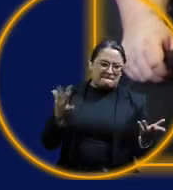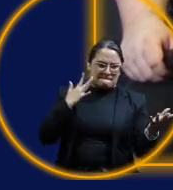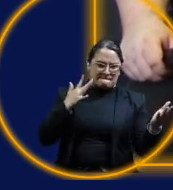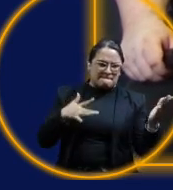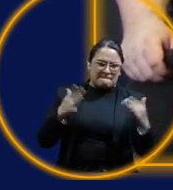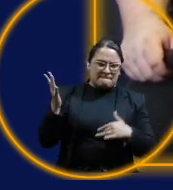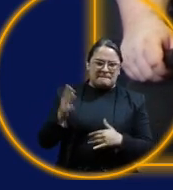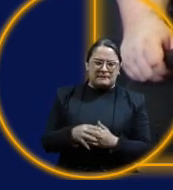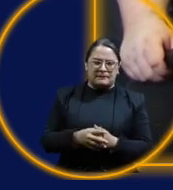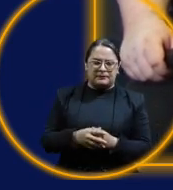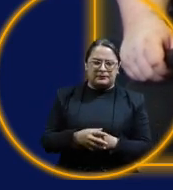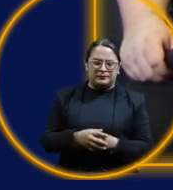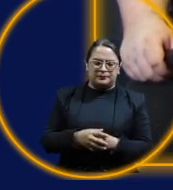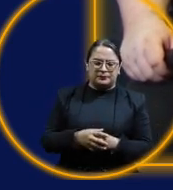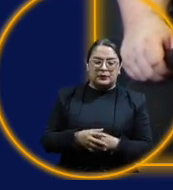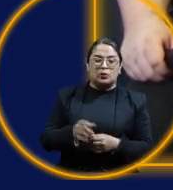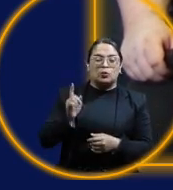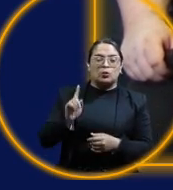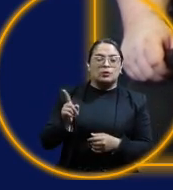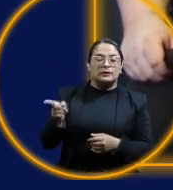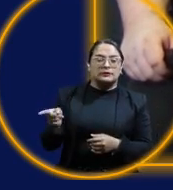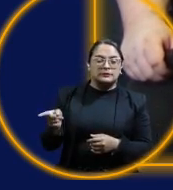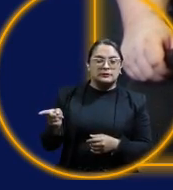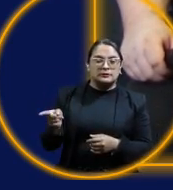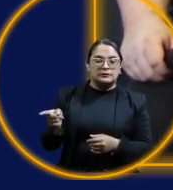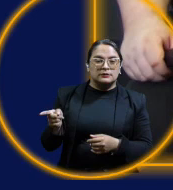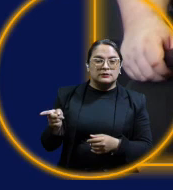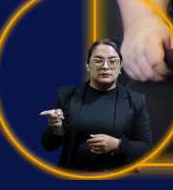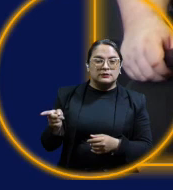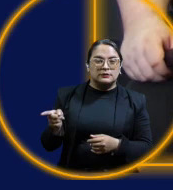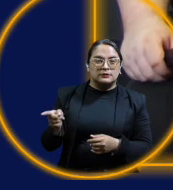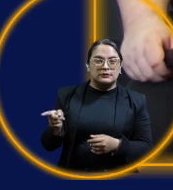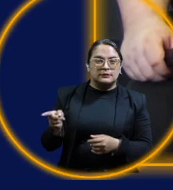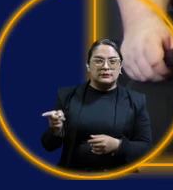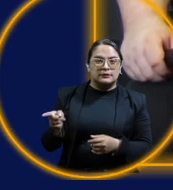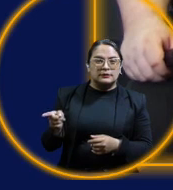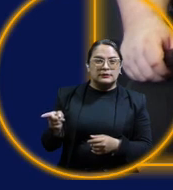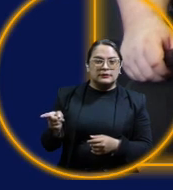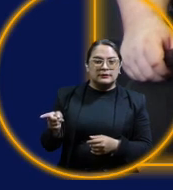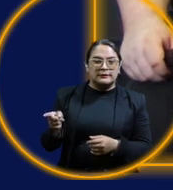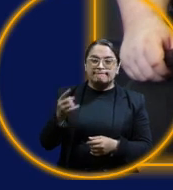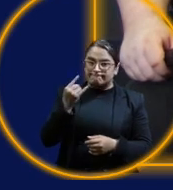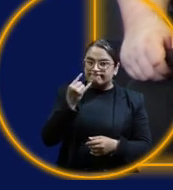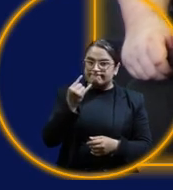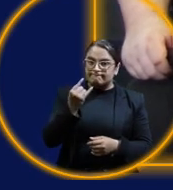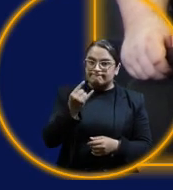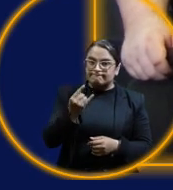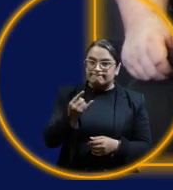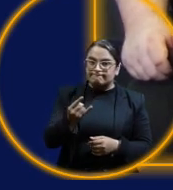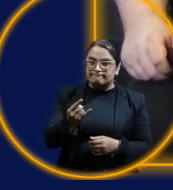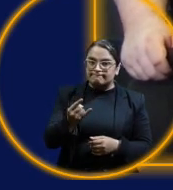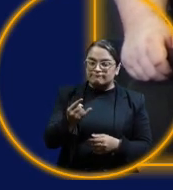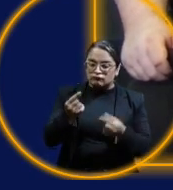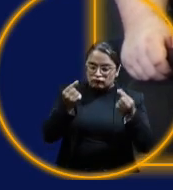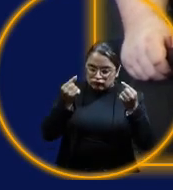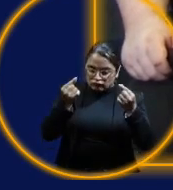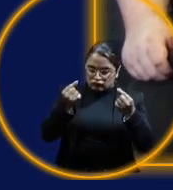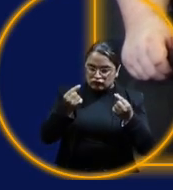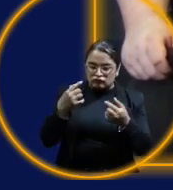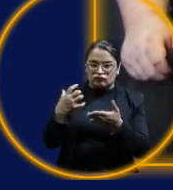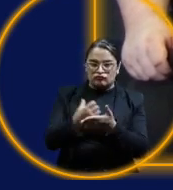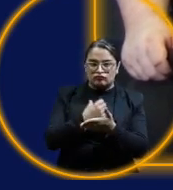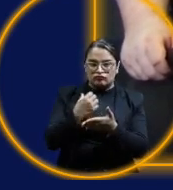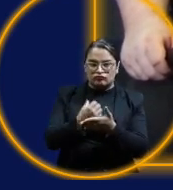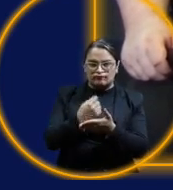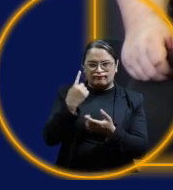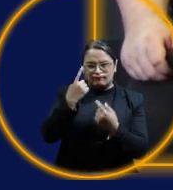y el motivo fue por porque ella no creo que ella estaba tan interesada en las cifras que